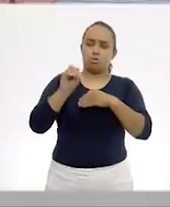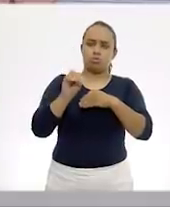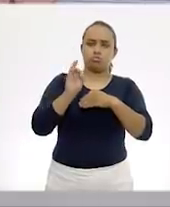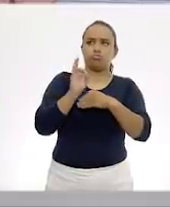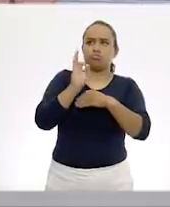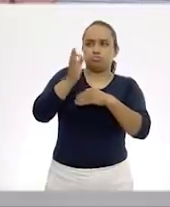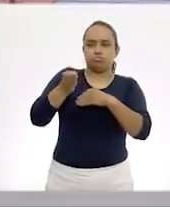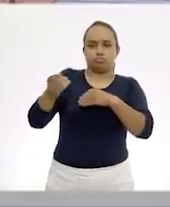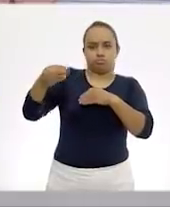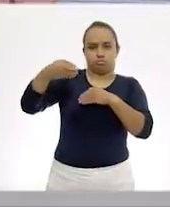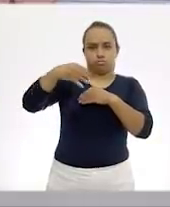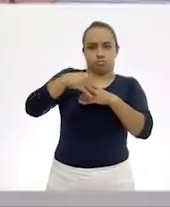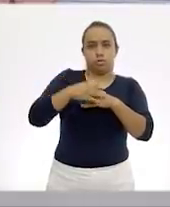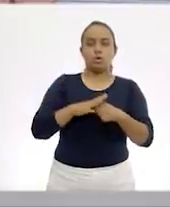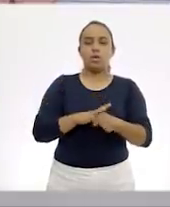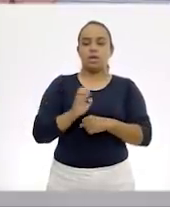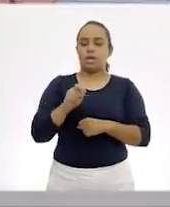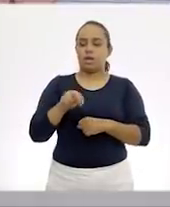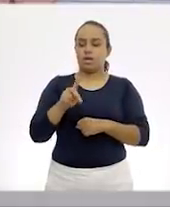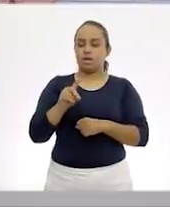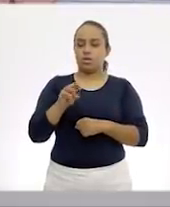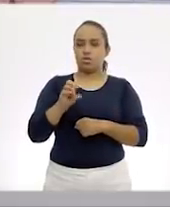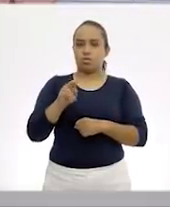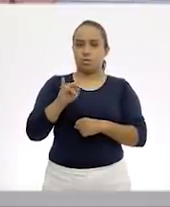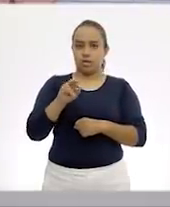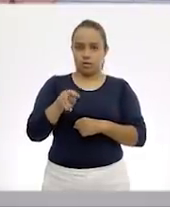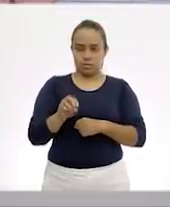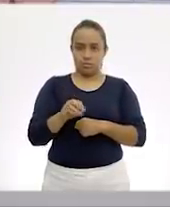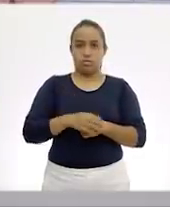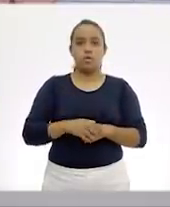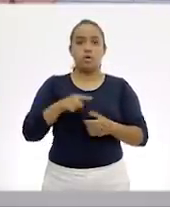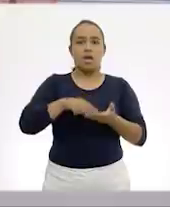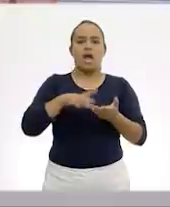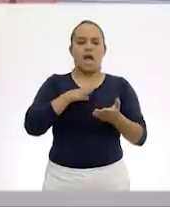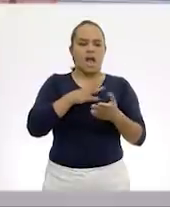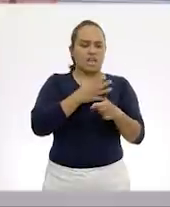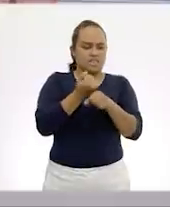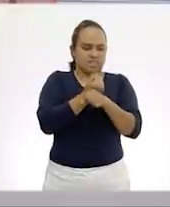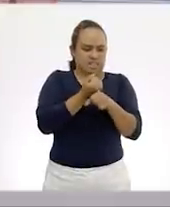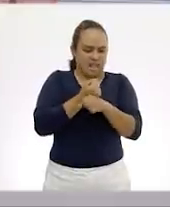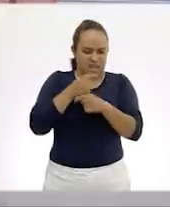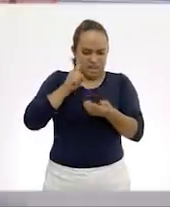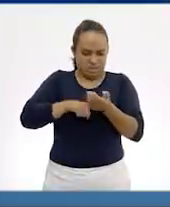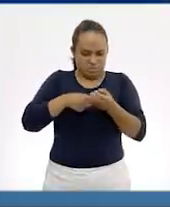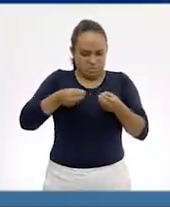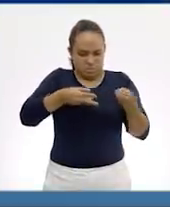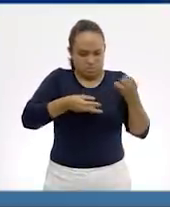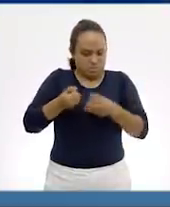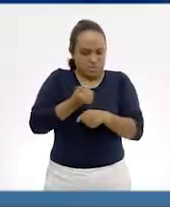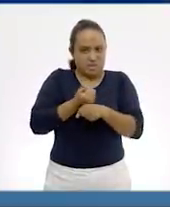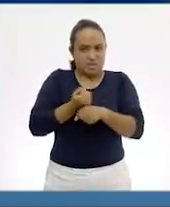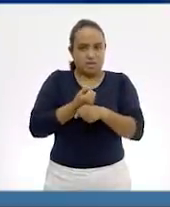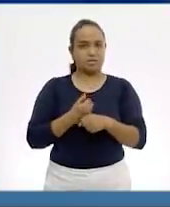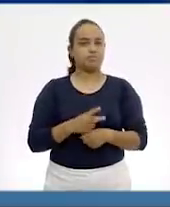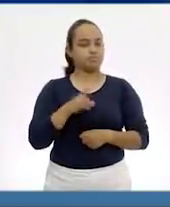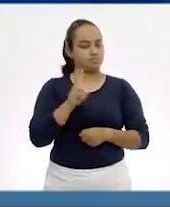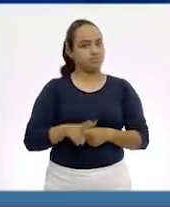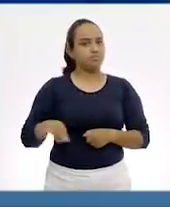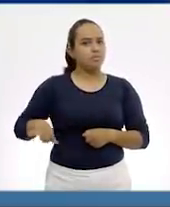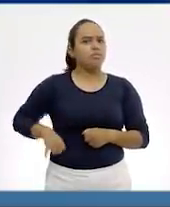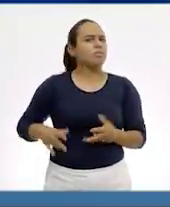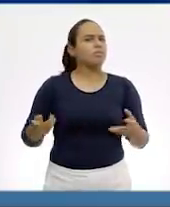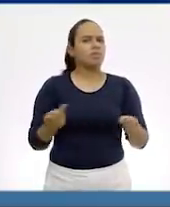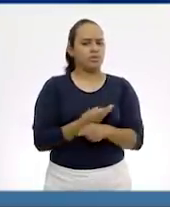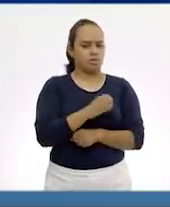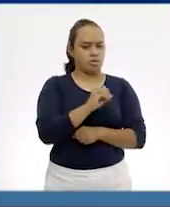de ellos, el endometrio, se engrosa y se llena de vasos sanguíneos. ¡Qué interesante! ¿Y qué pasa